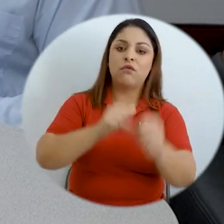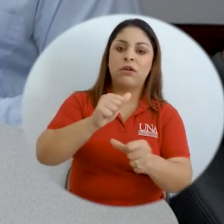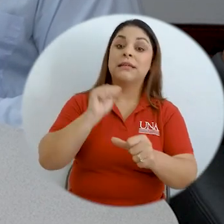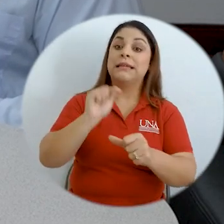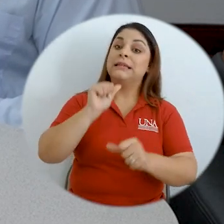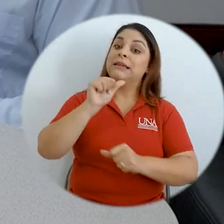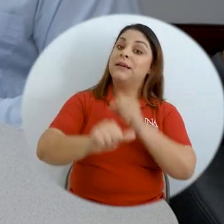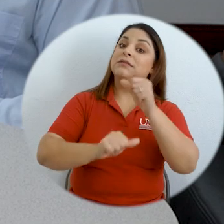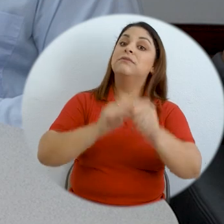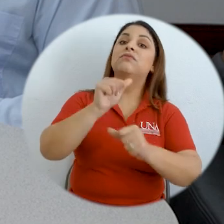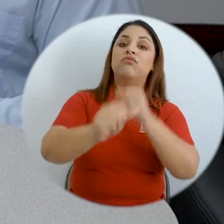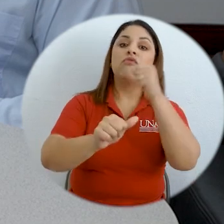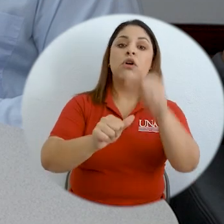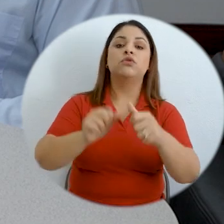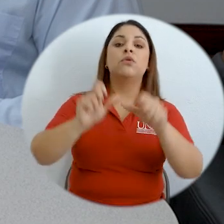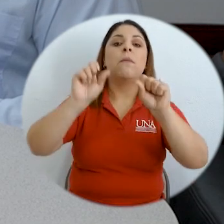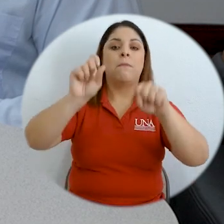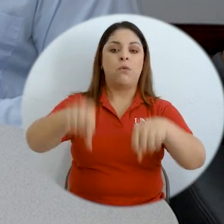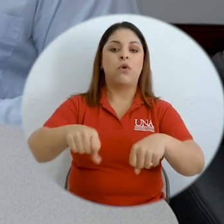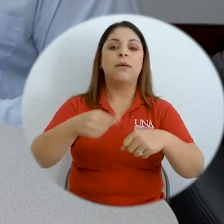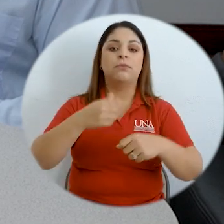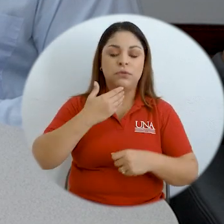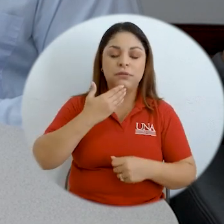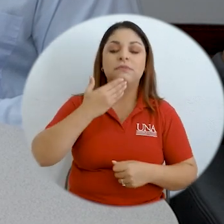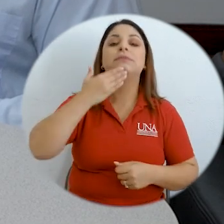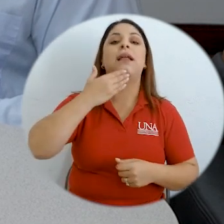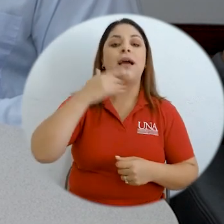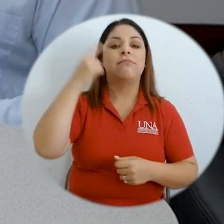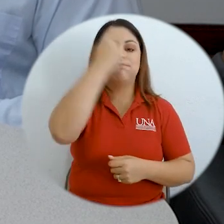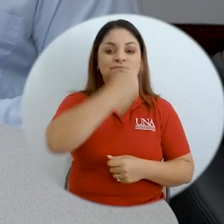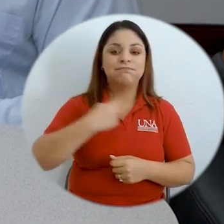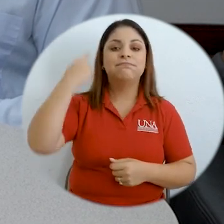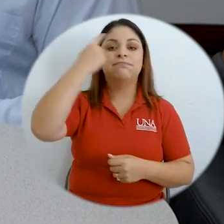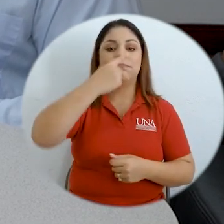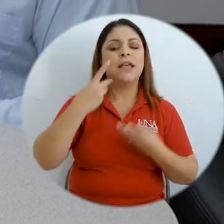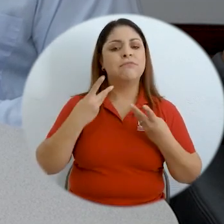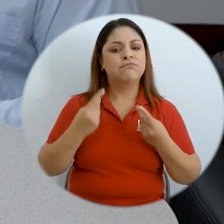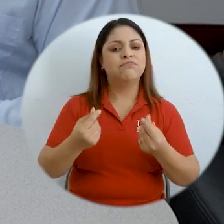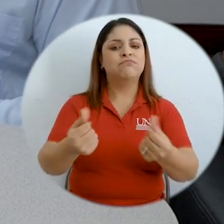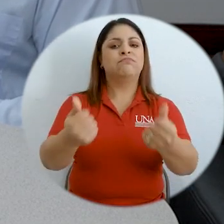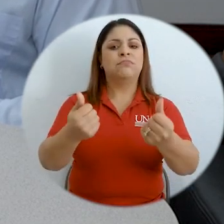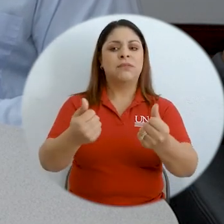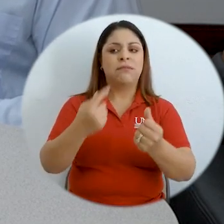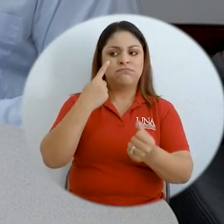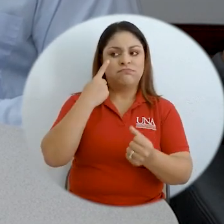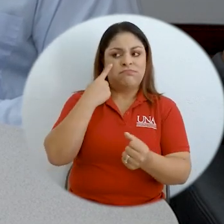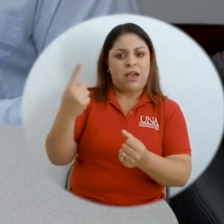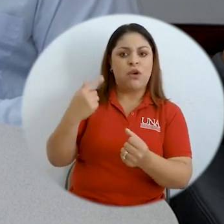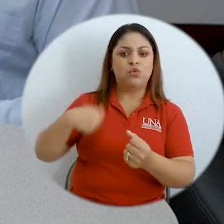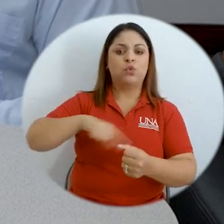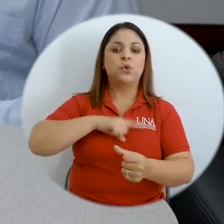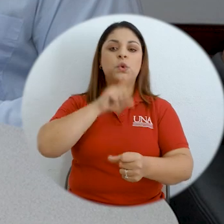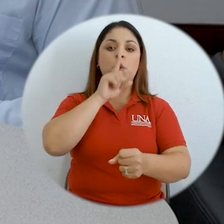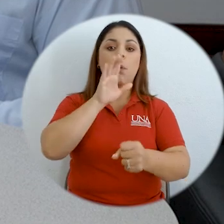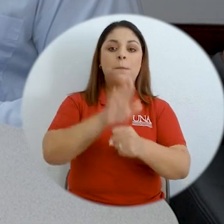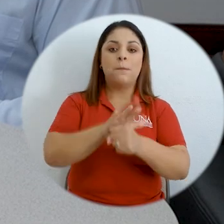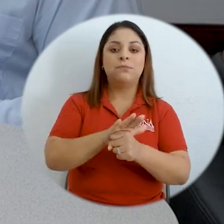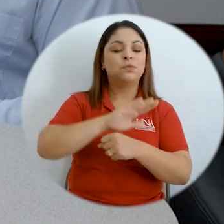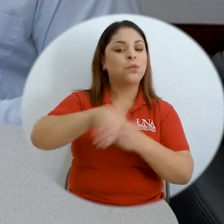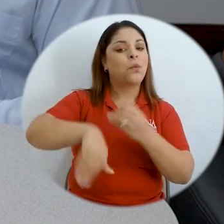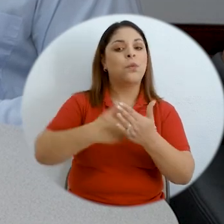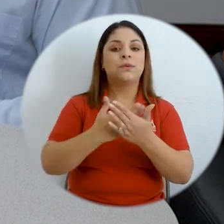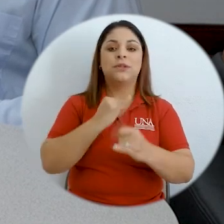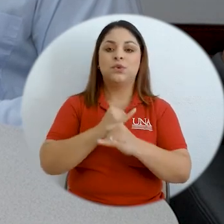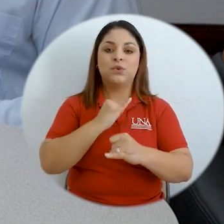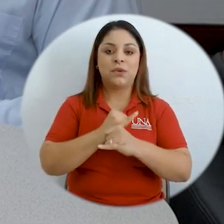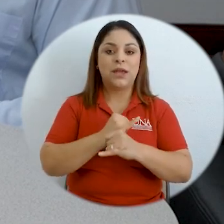este esfuerzo nos lleva a levantar la cara y a aseverar que hemos venido cumpliendo la misión institucional